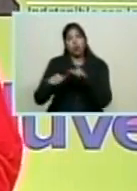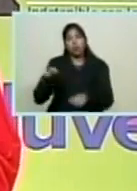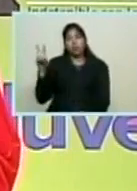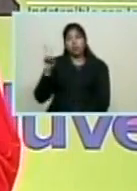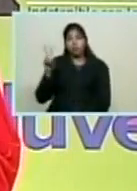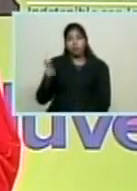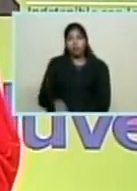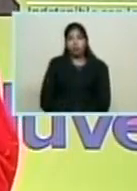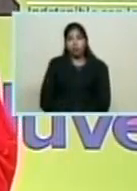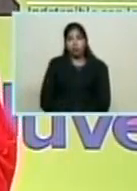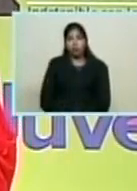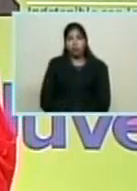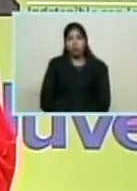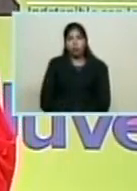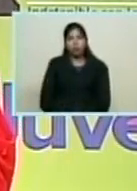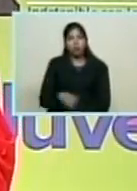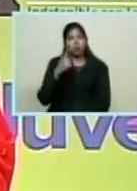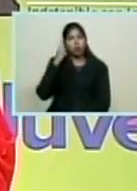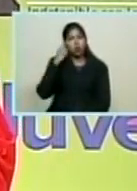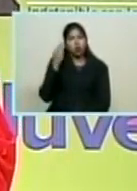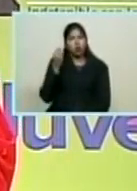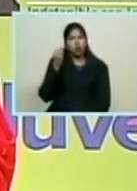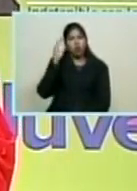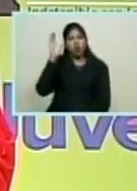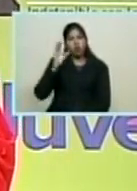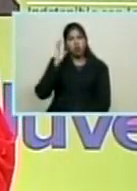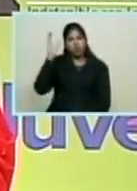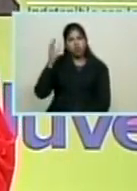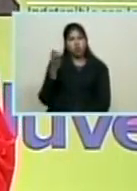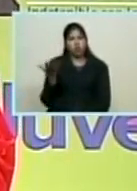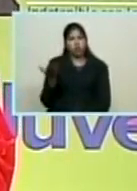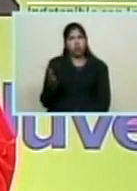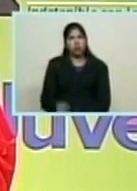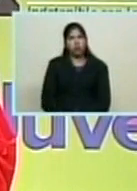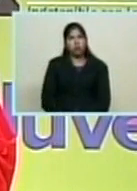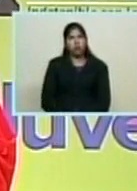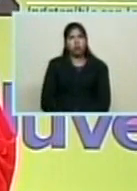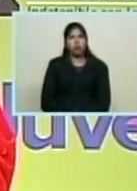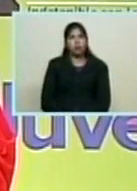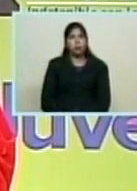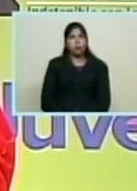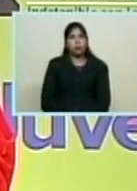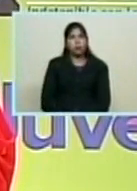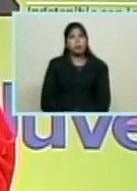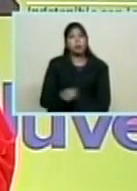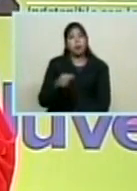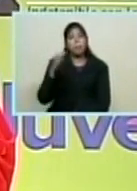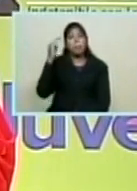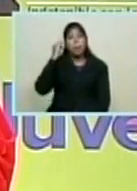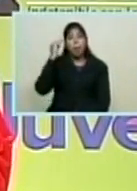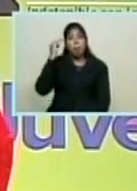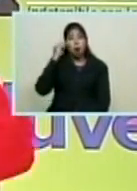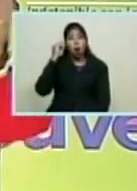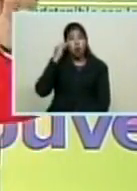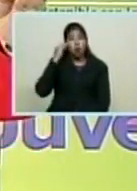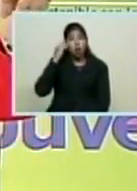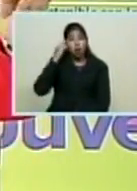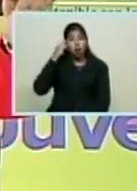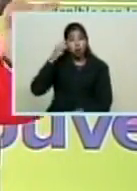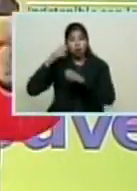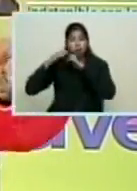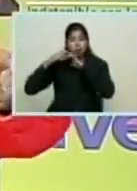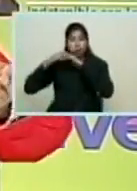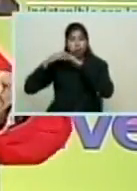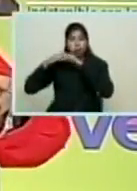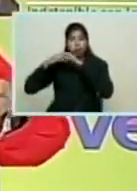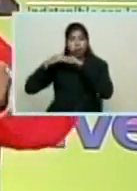Venezuela. Conciencia, conciencia. Hay que tener memoria. Inclusive los más